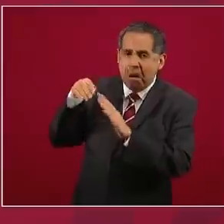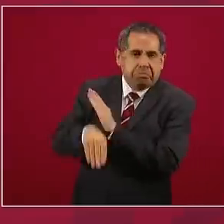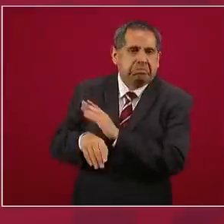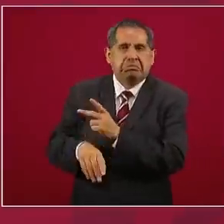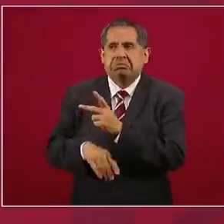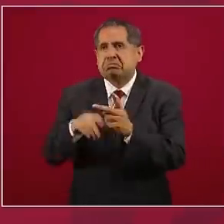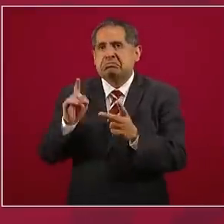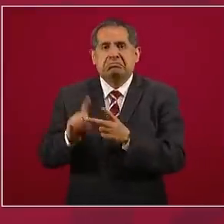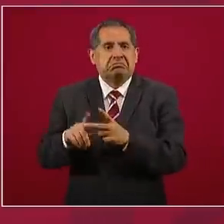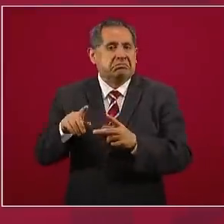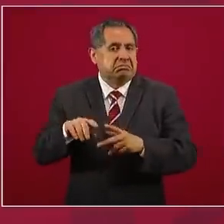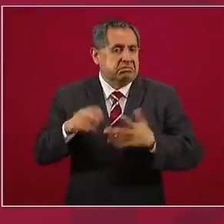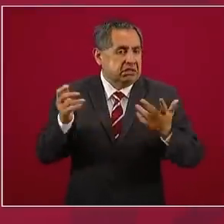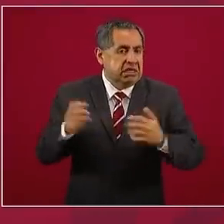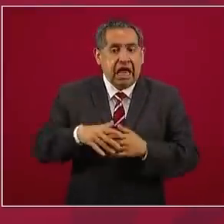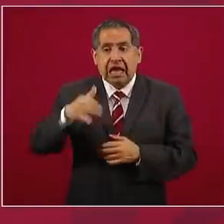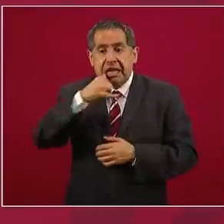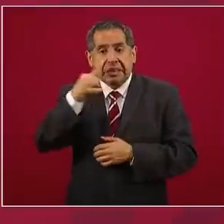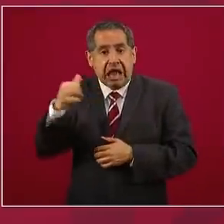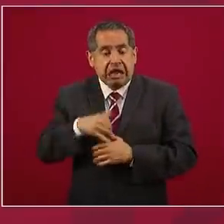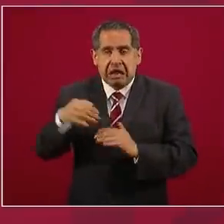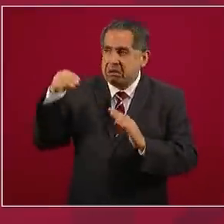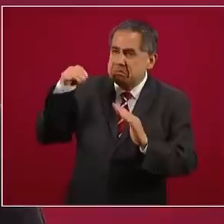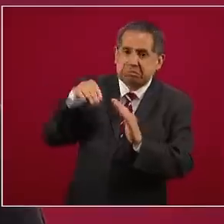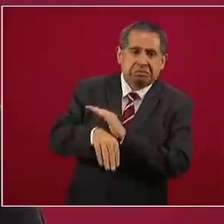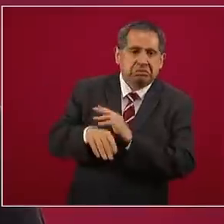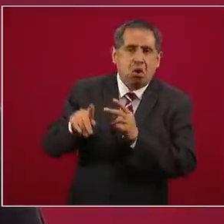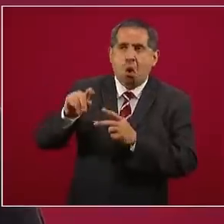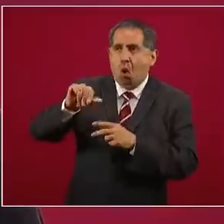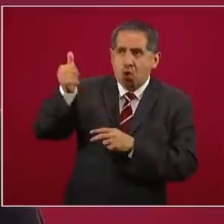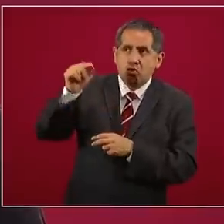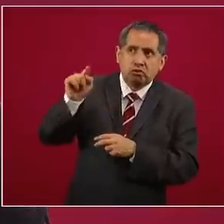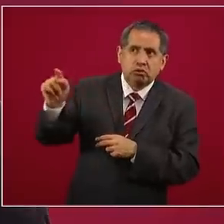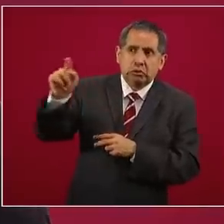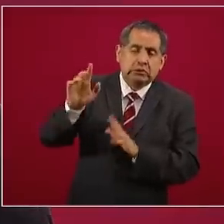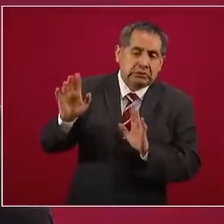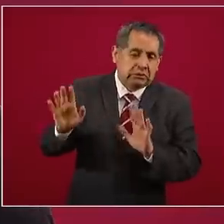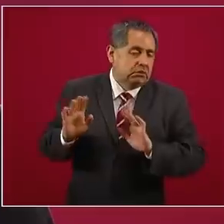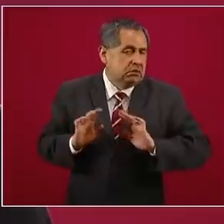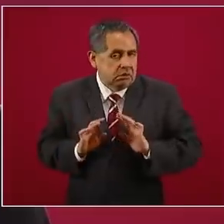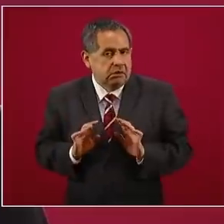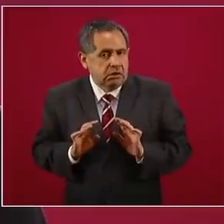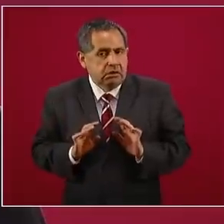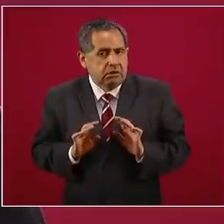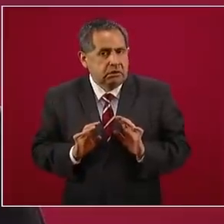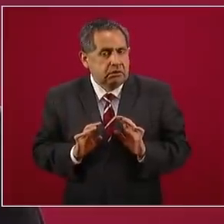que en Italia, que en otros países. Eso